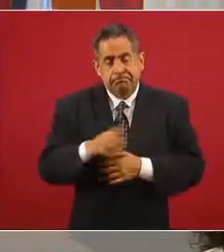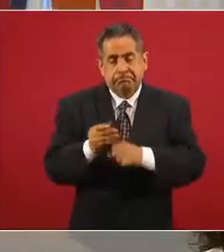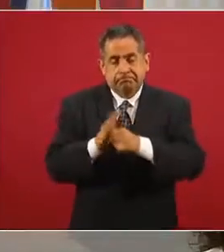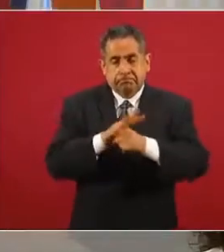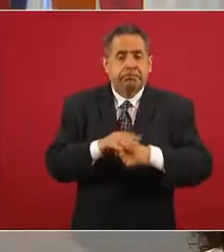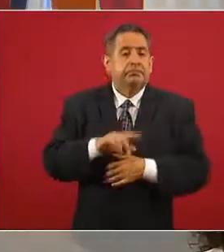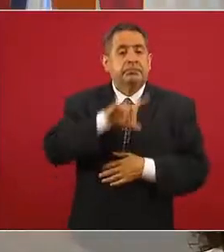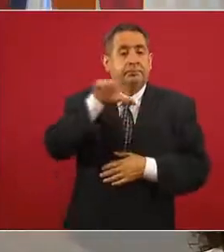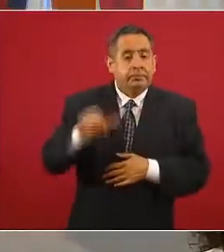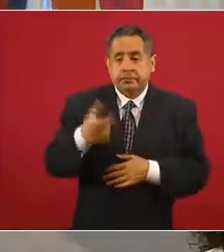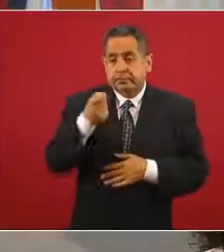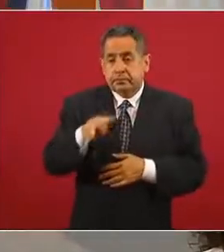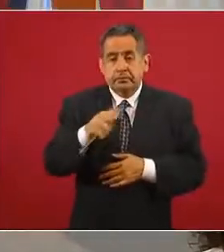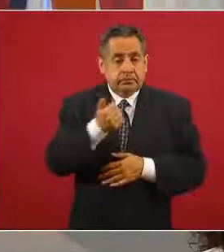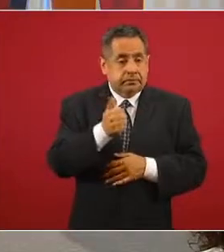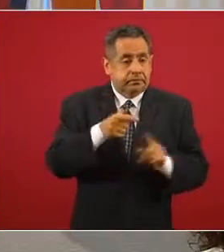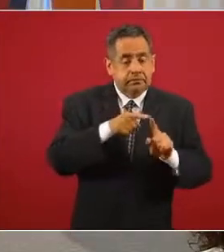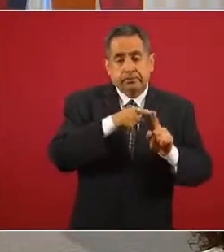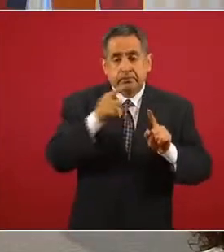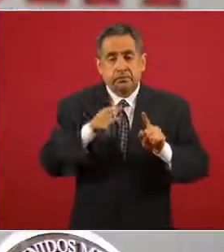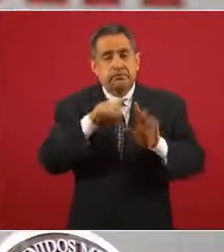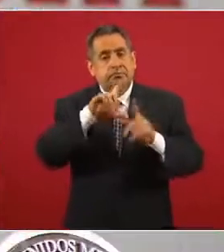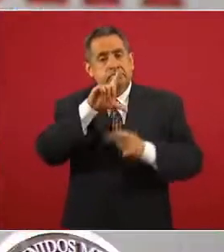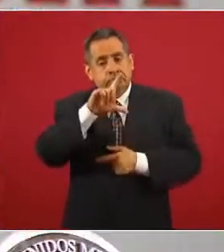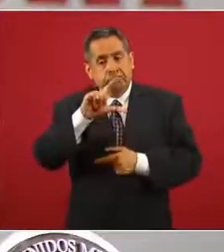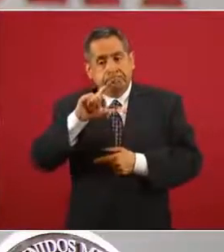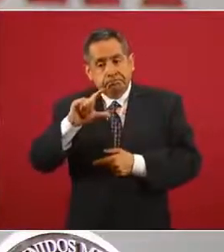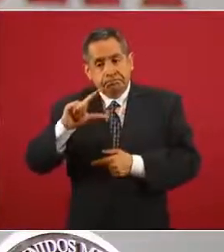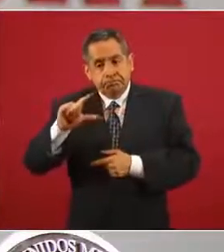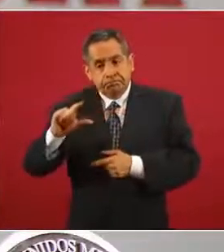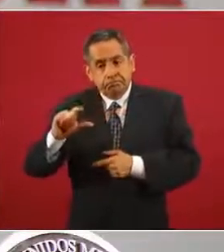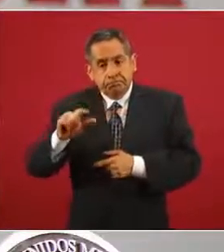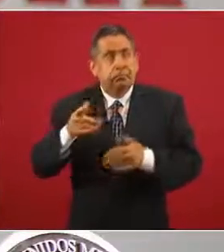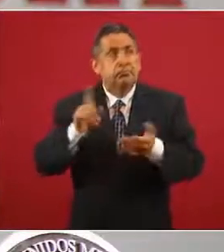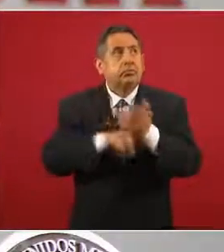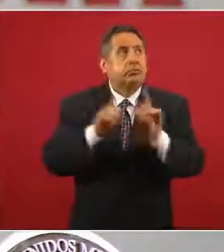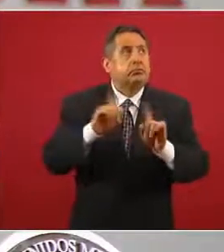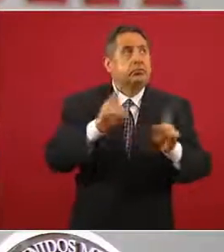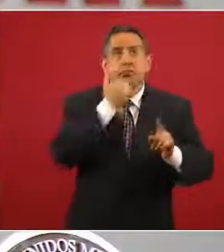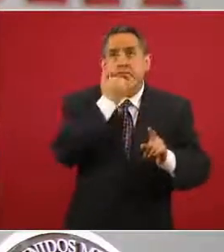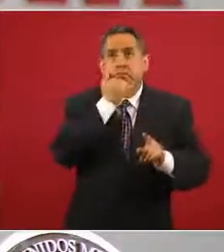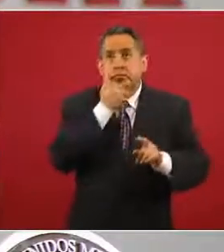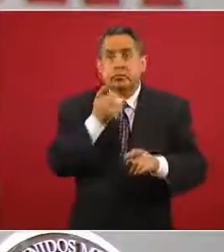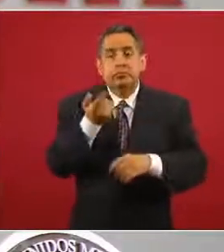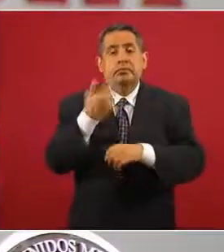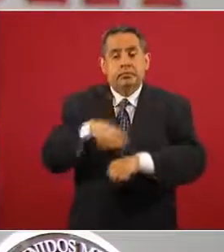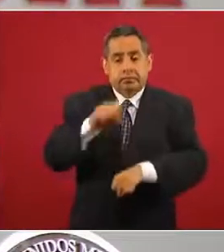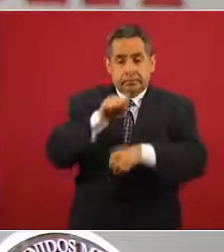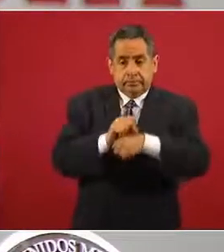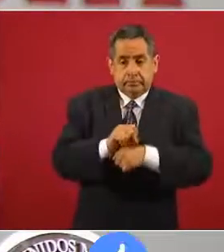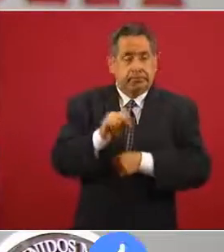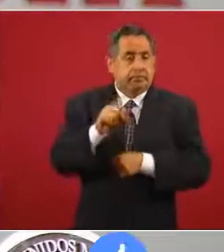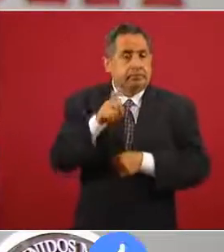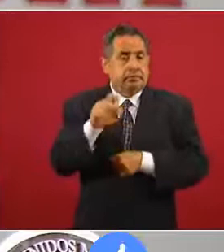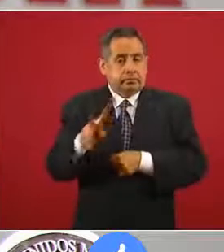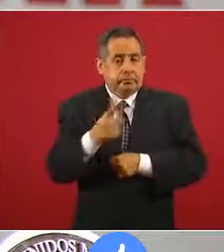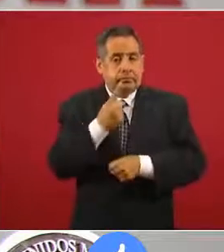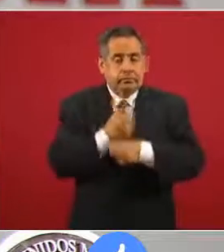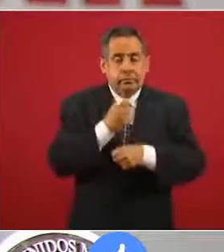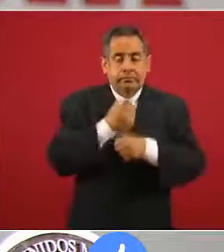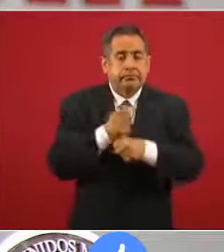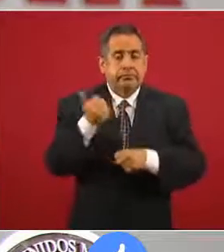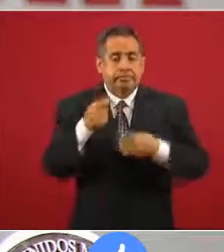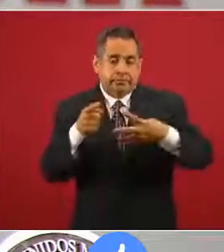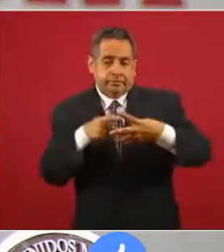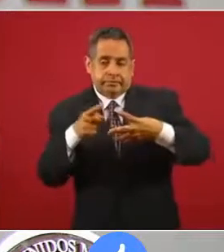29 de agosto, todos los indicadores van a la baja. Perdón, no 29 de agosto, semana 29, primera semana de agosto, van